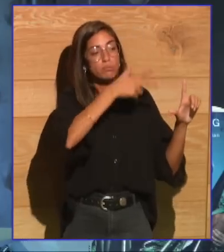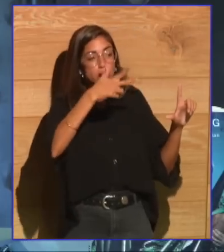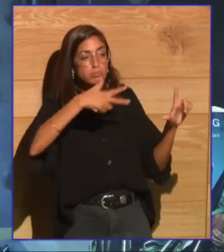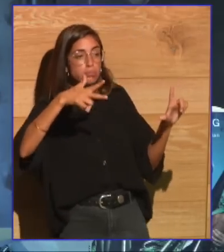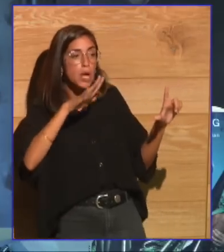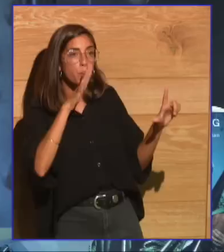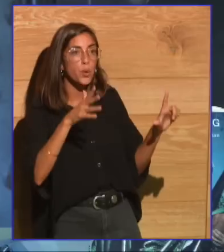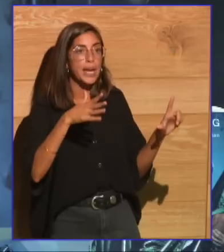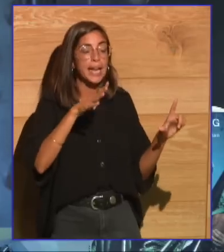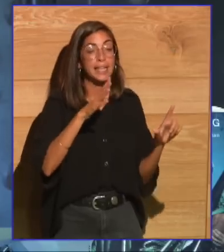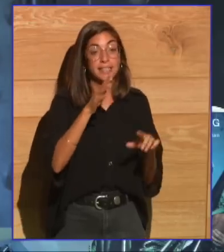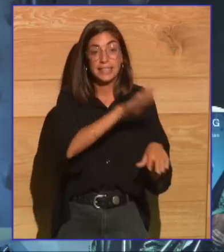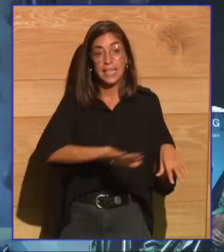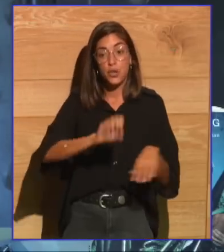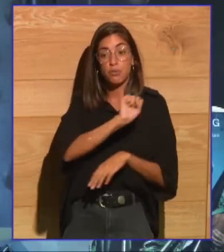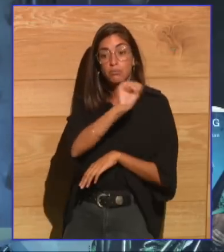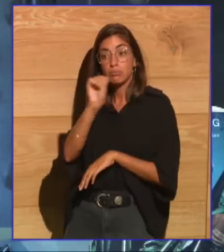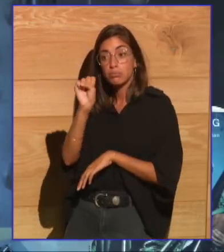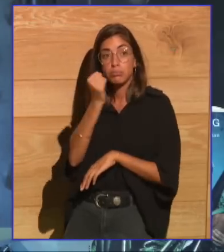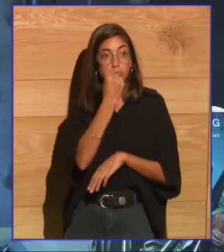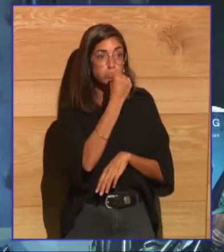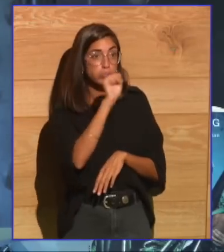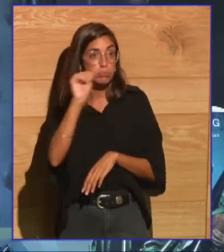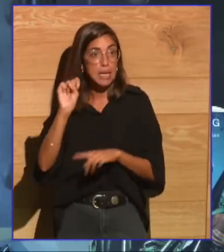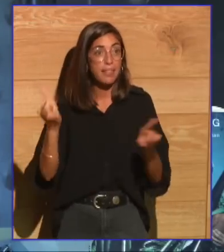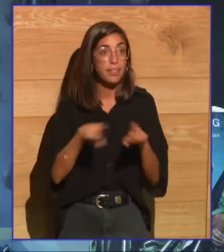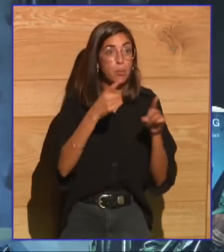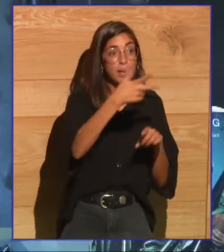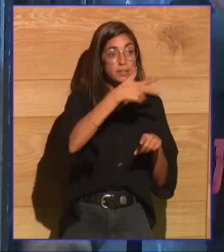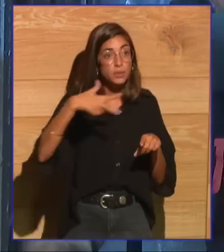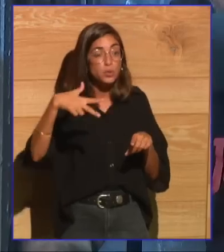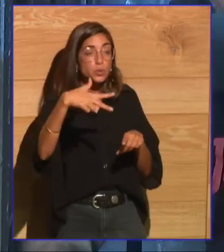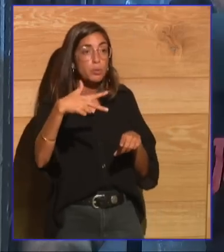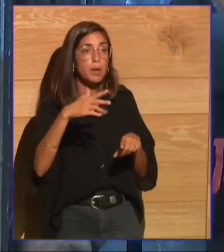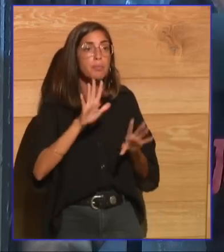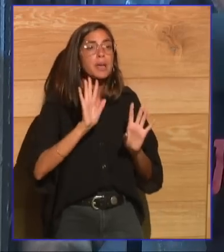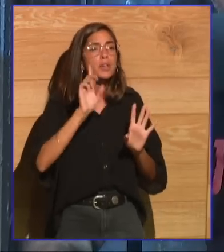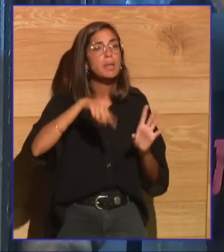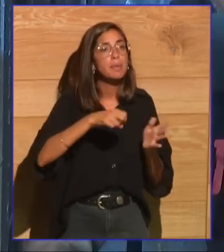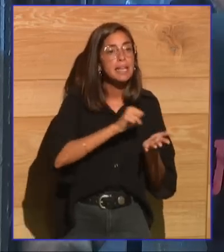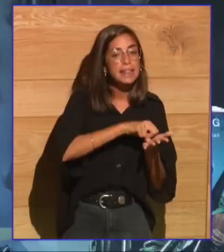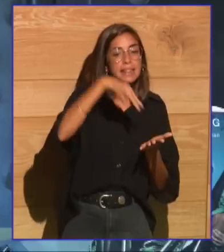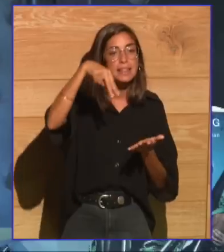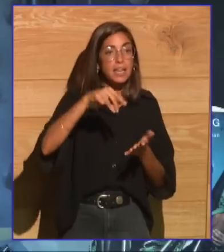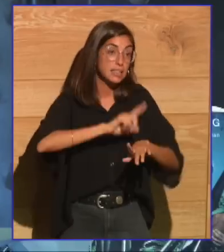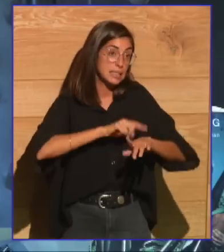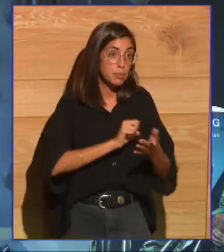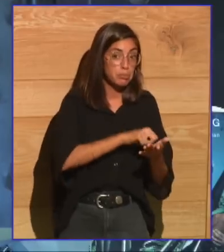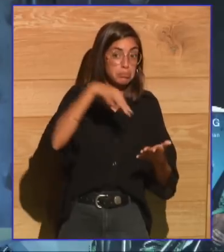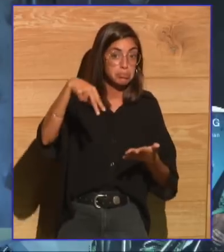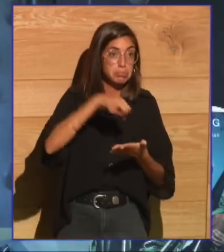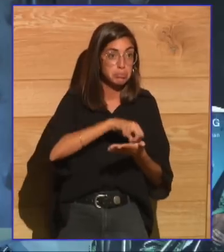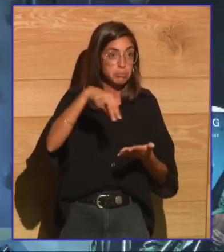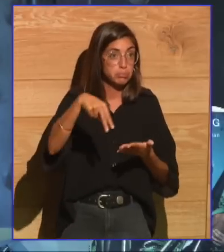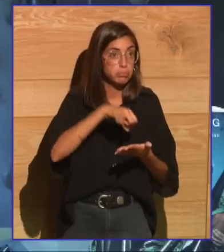gira varias veces y grita varias veces lo que procede de diferentes toms tomas el mini salto en el tiempo incluso podríamos decir bueno sería imposible en realidad porque está